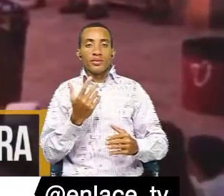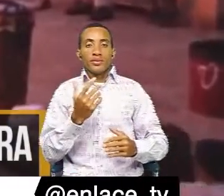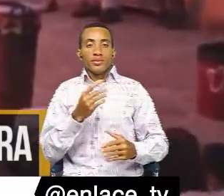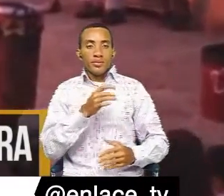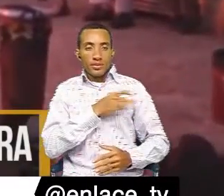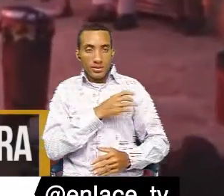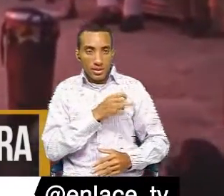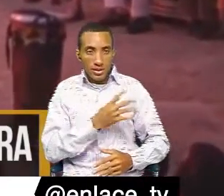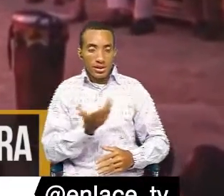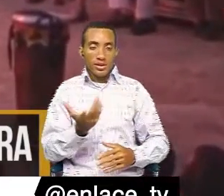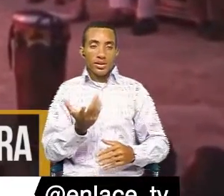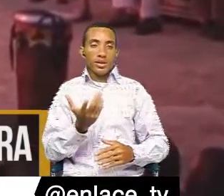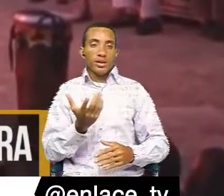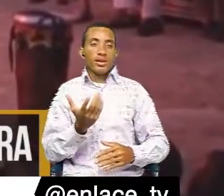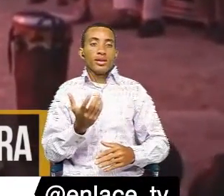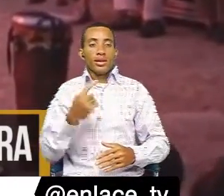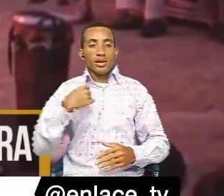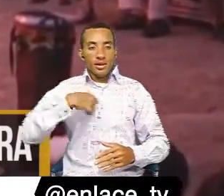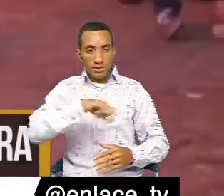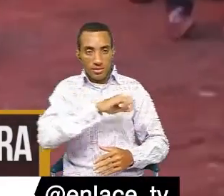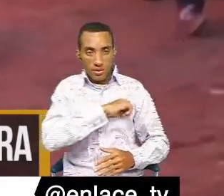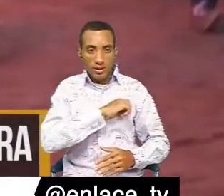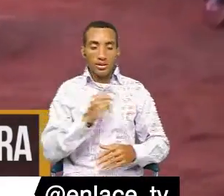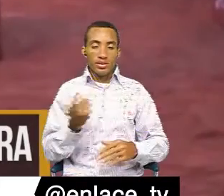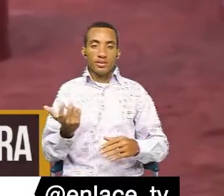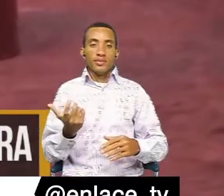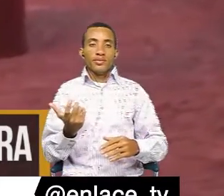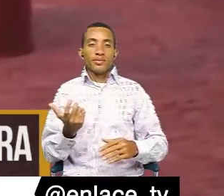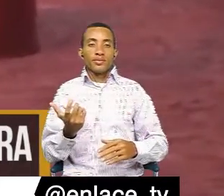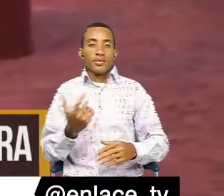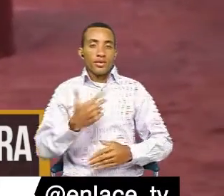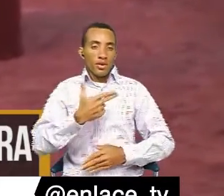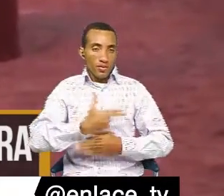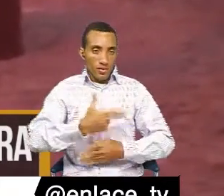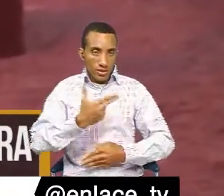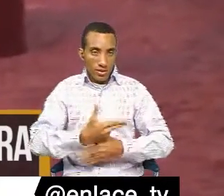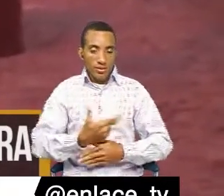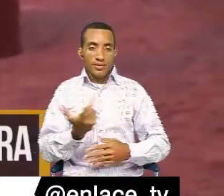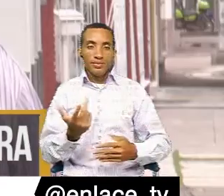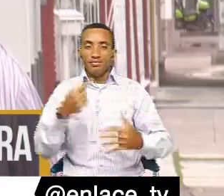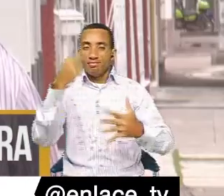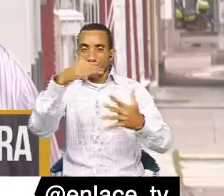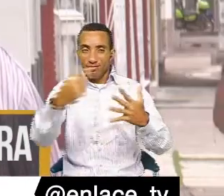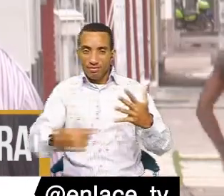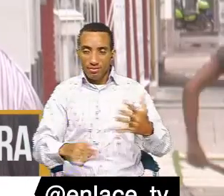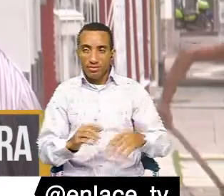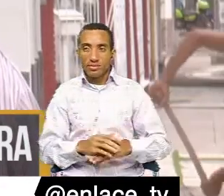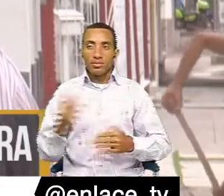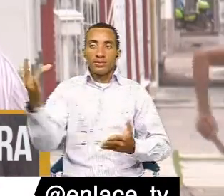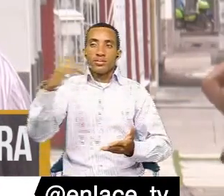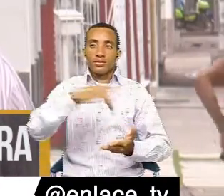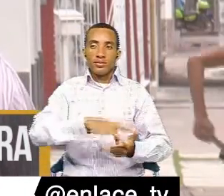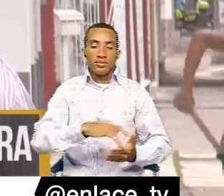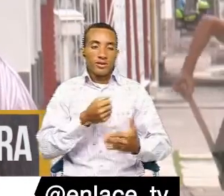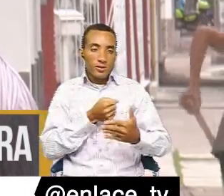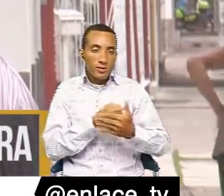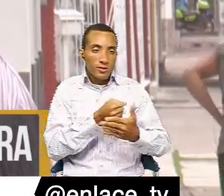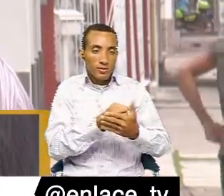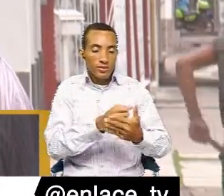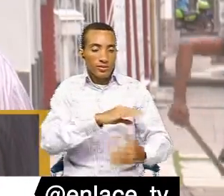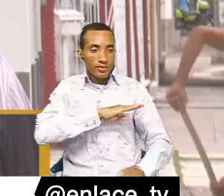España, Alemania, entre otros, engalanarán la maratónica noche de Abra Palabra 2016. Pues gestionan con el señor alcalde